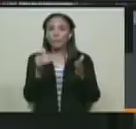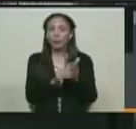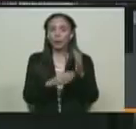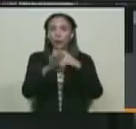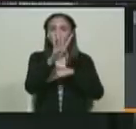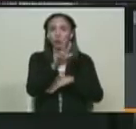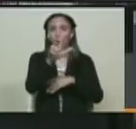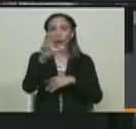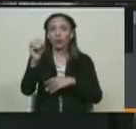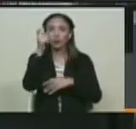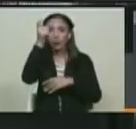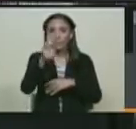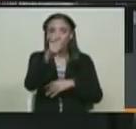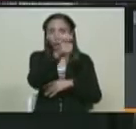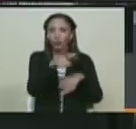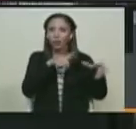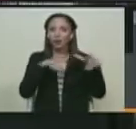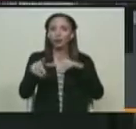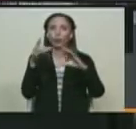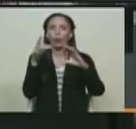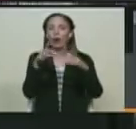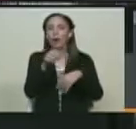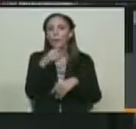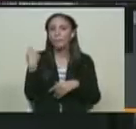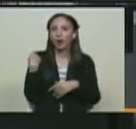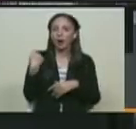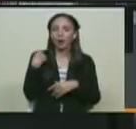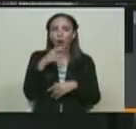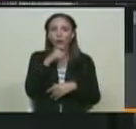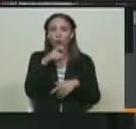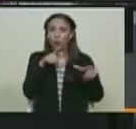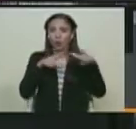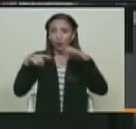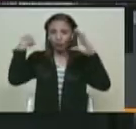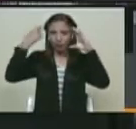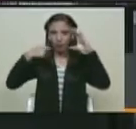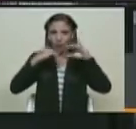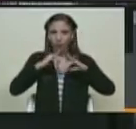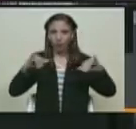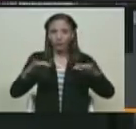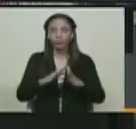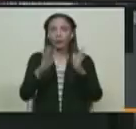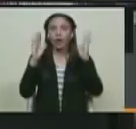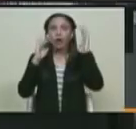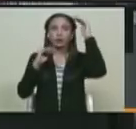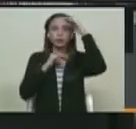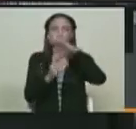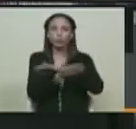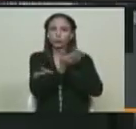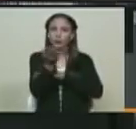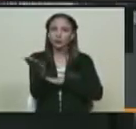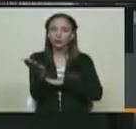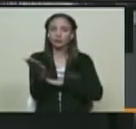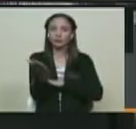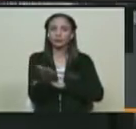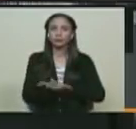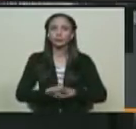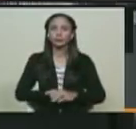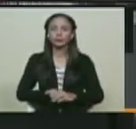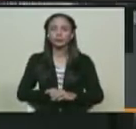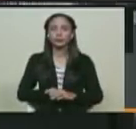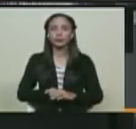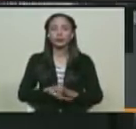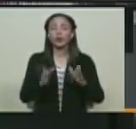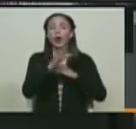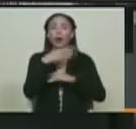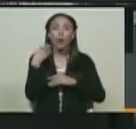202.430 compatriotas le llegó su pensión. ¿Tenemos listo el video? Atención Venezuela, atención